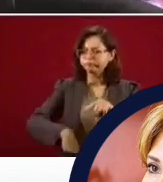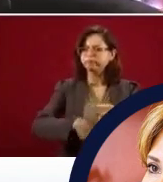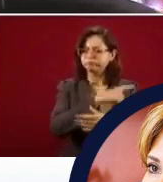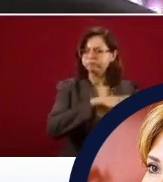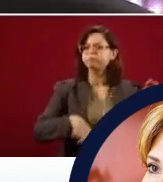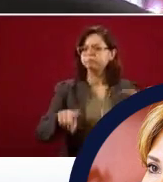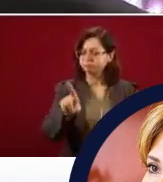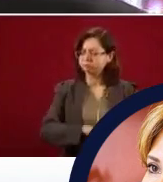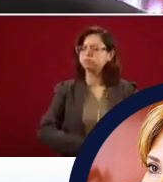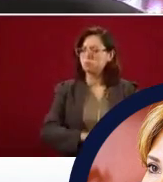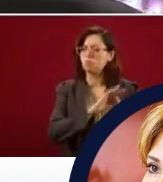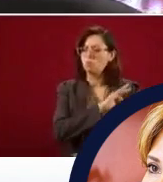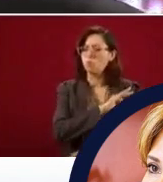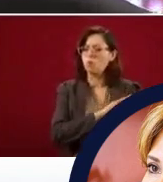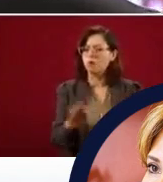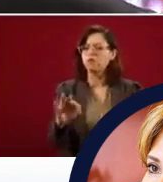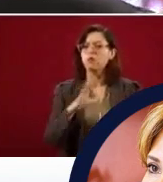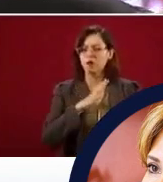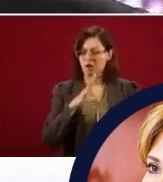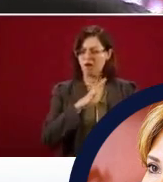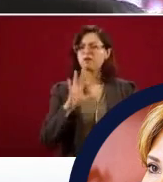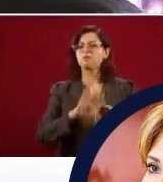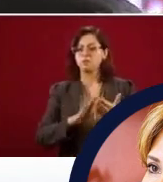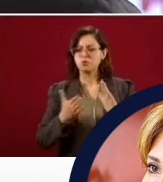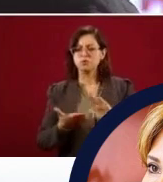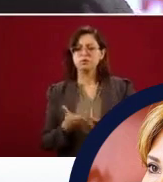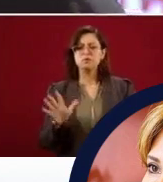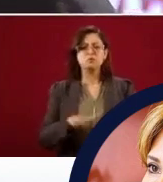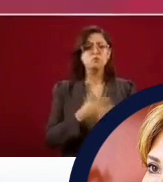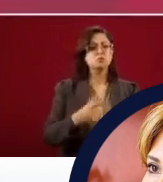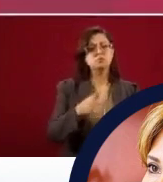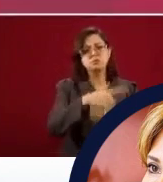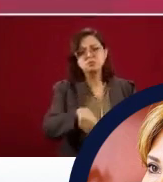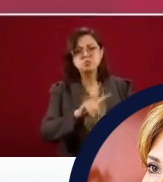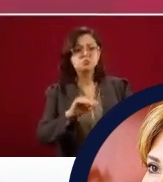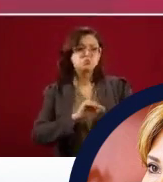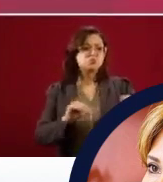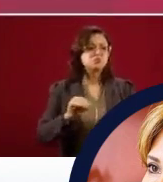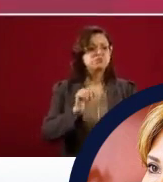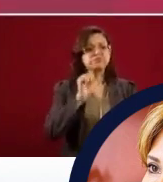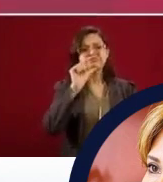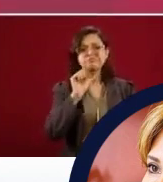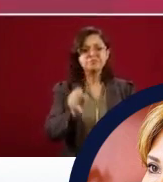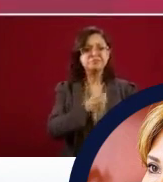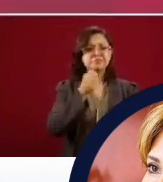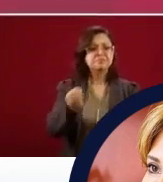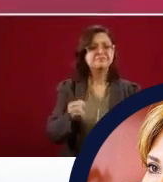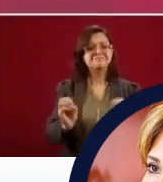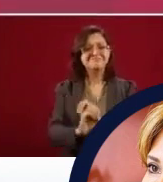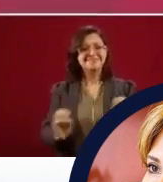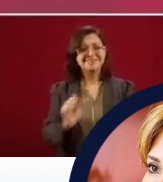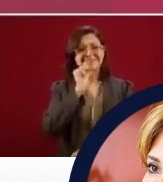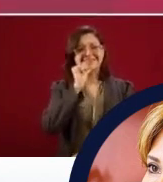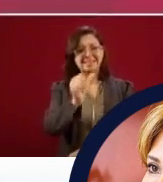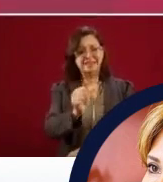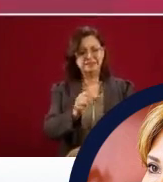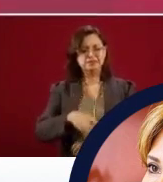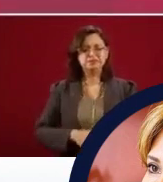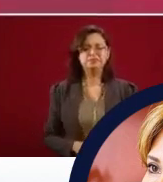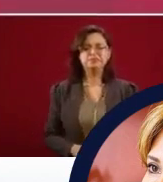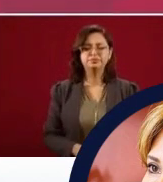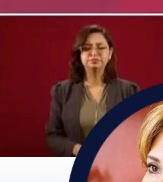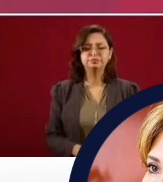luego que hay una legitimidad en ellas enormes. Y pues que se pongan a leer sus